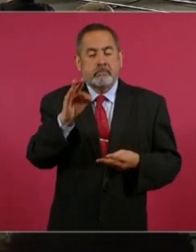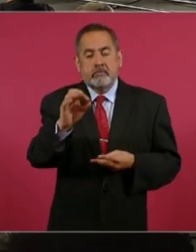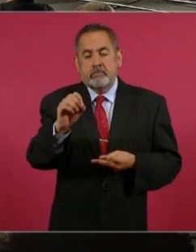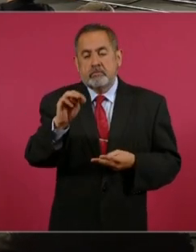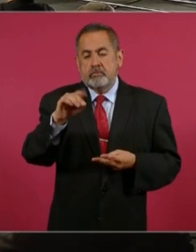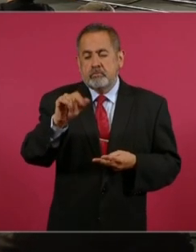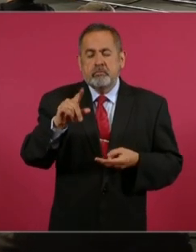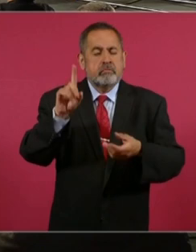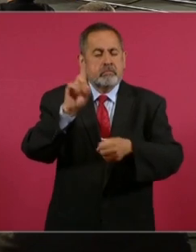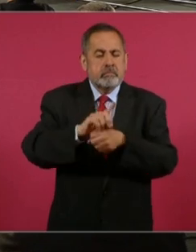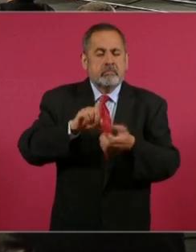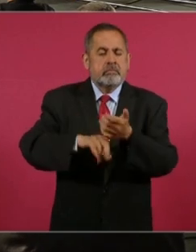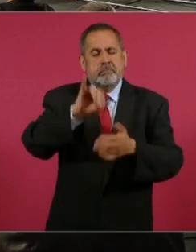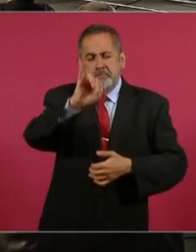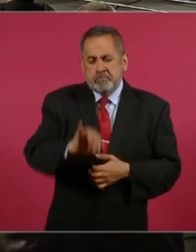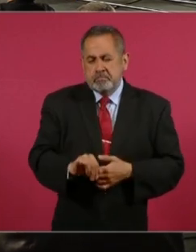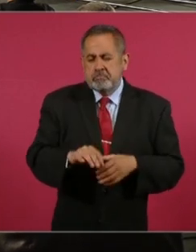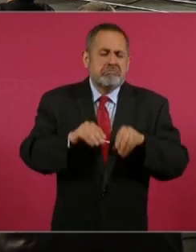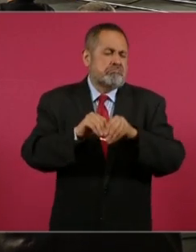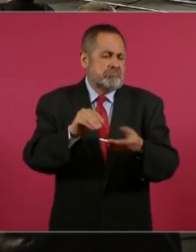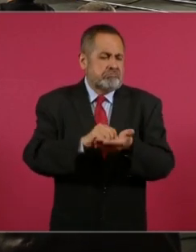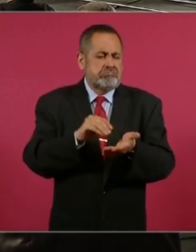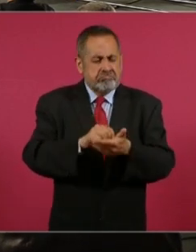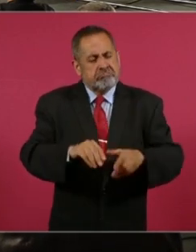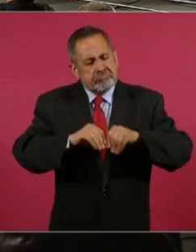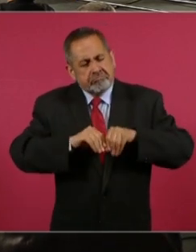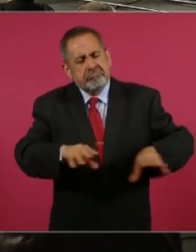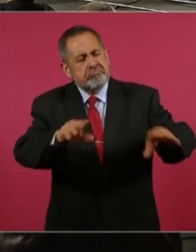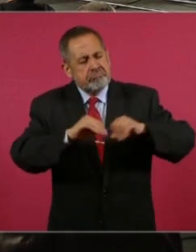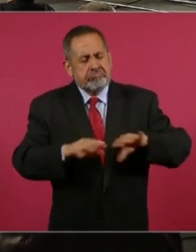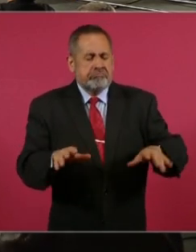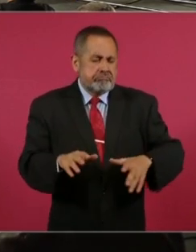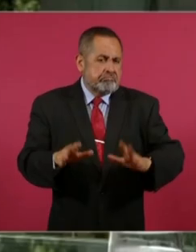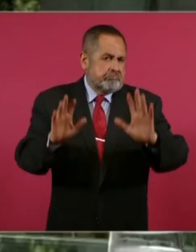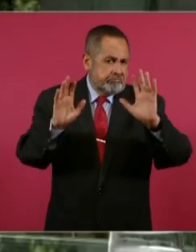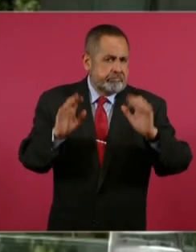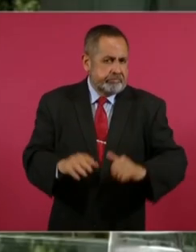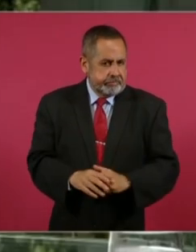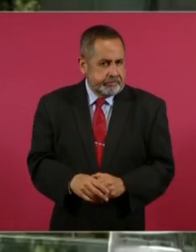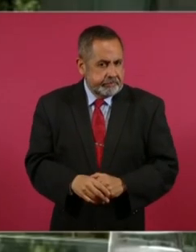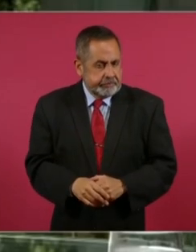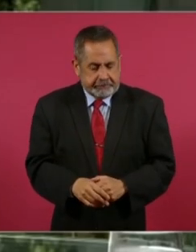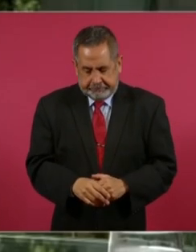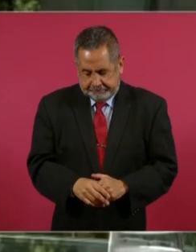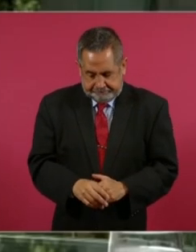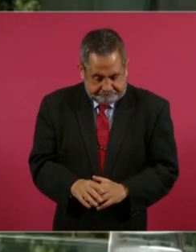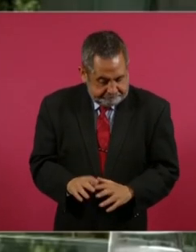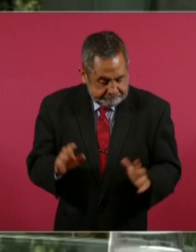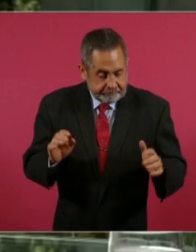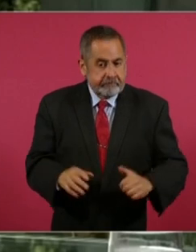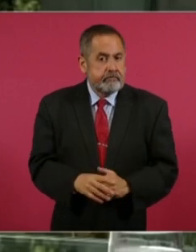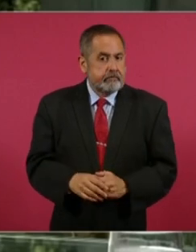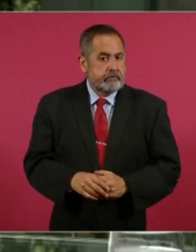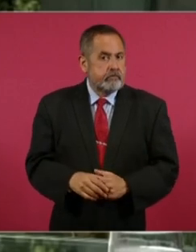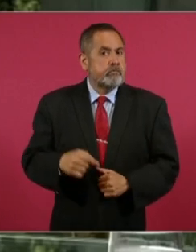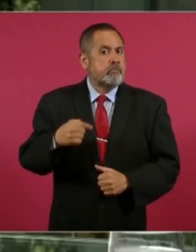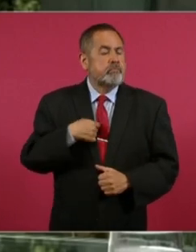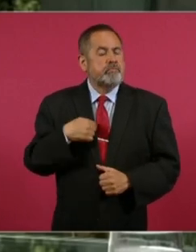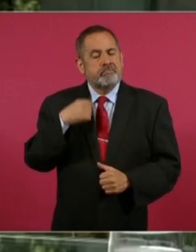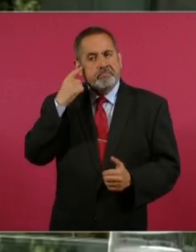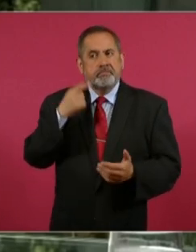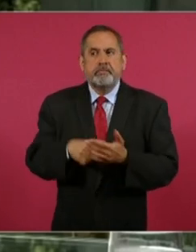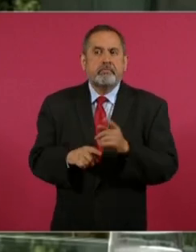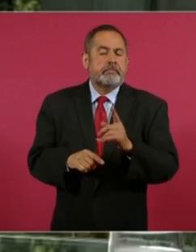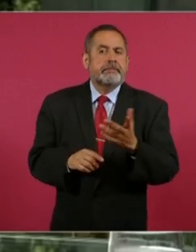todos los jueves, ¿no? Entonces, fuera de que yo no creo